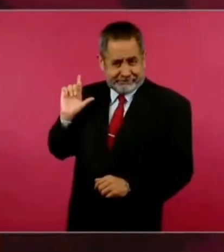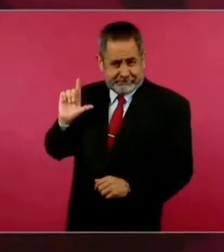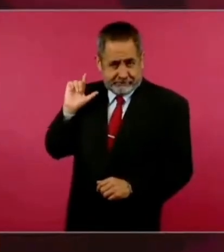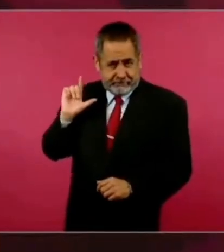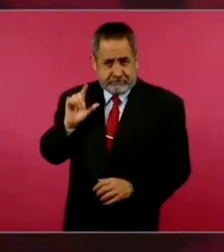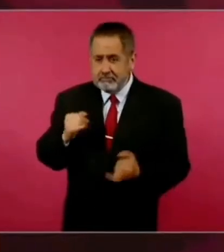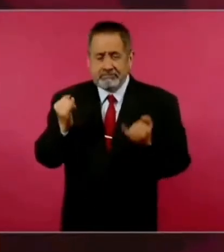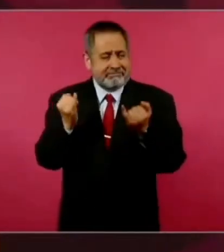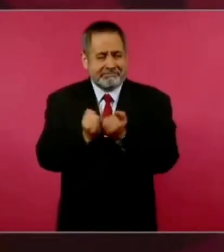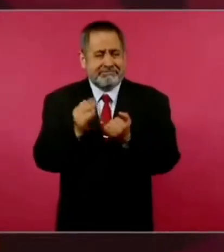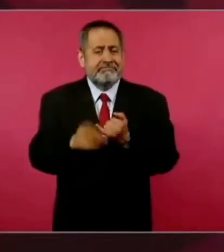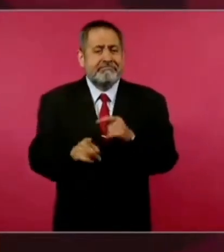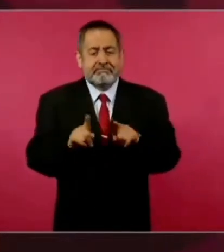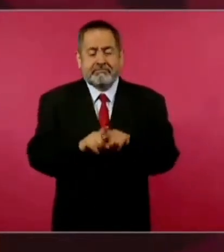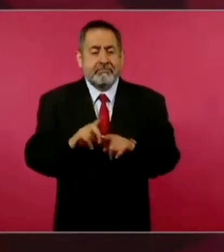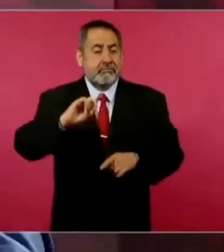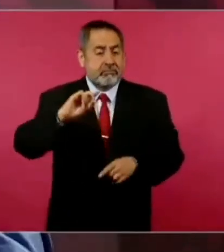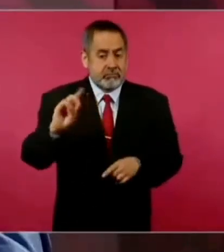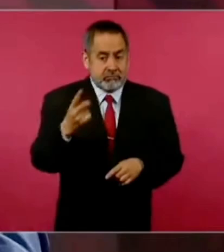igual subió